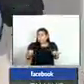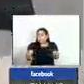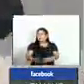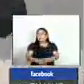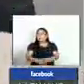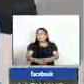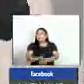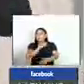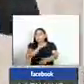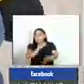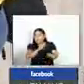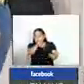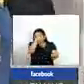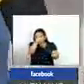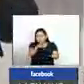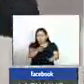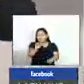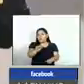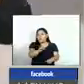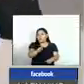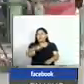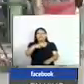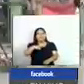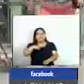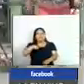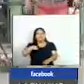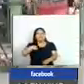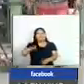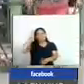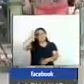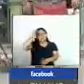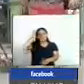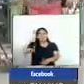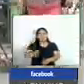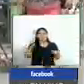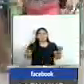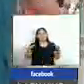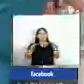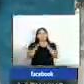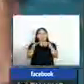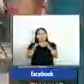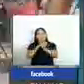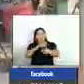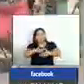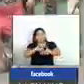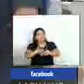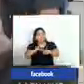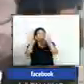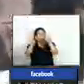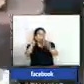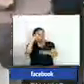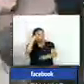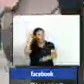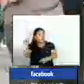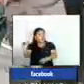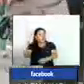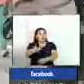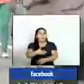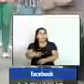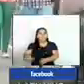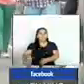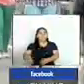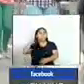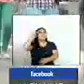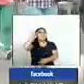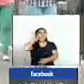puedan decidir si se aprueban o no pero yo creo que también acá es importante retomar la voluntad política que tiene el presidente Bukele